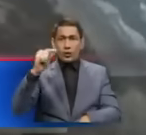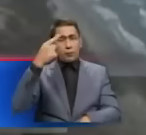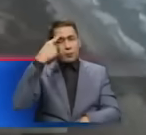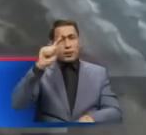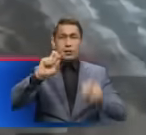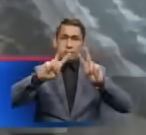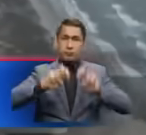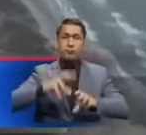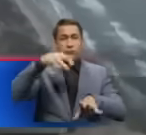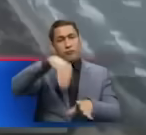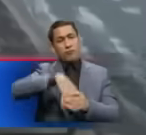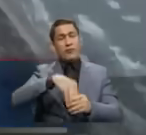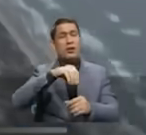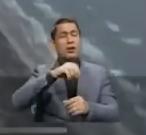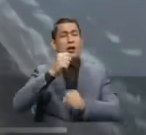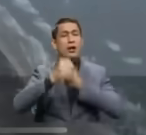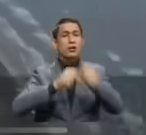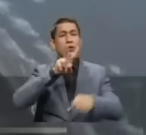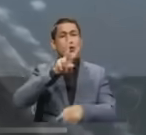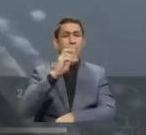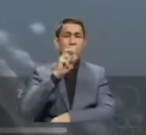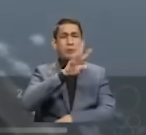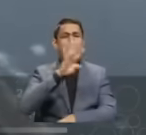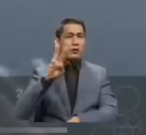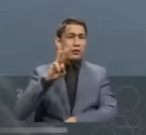en el 2026.